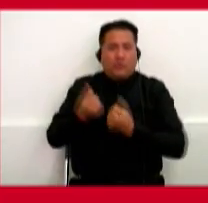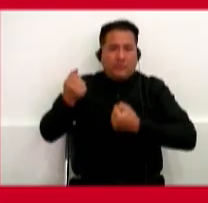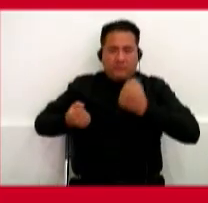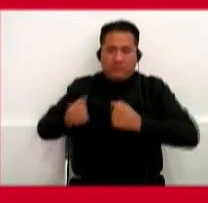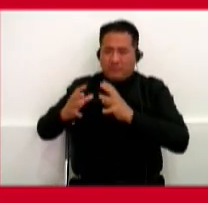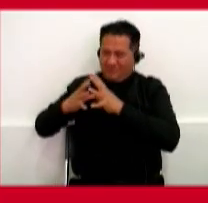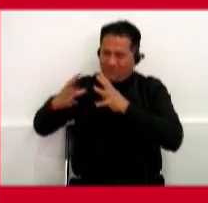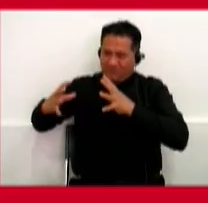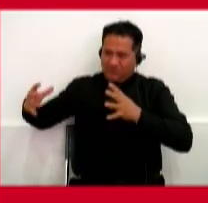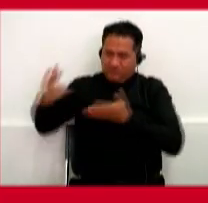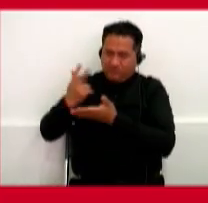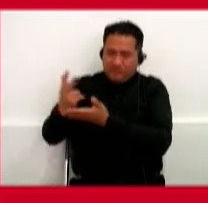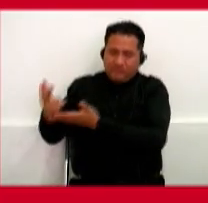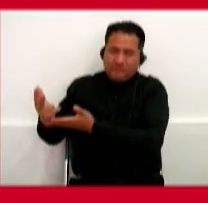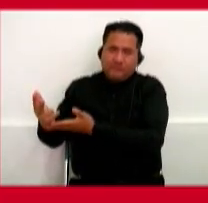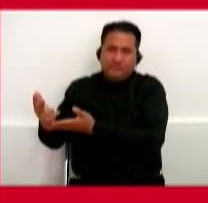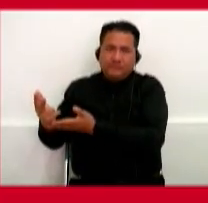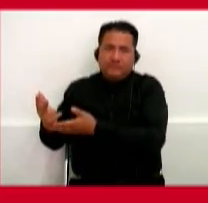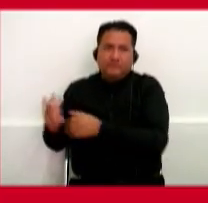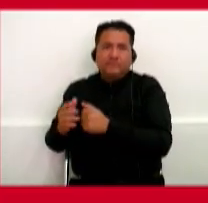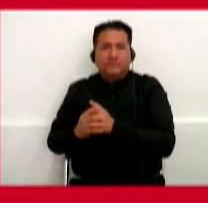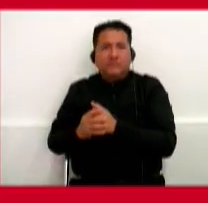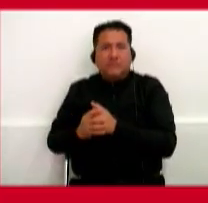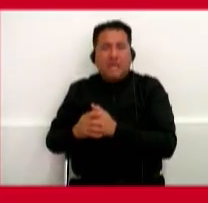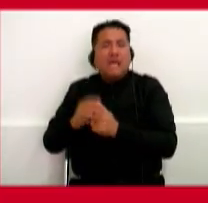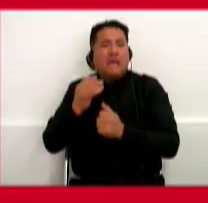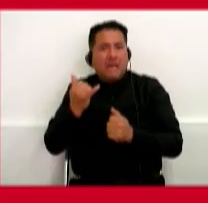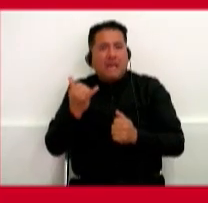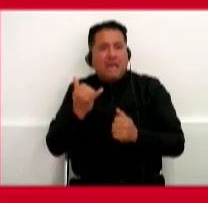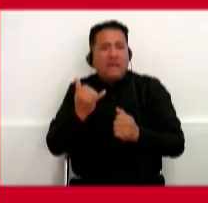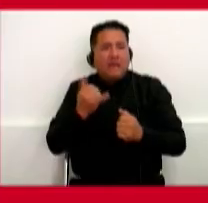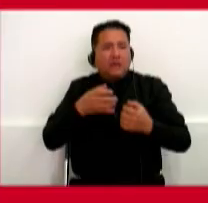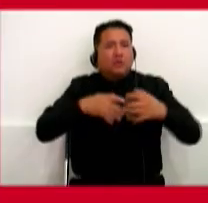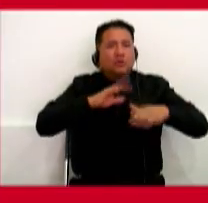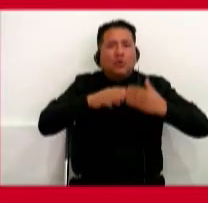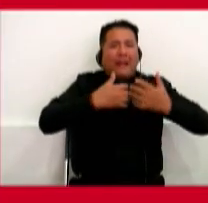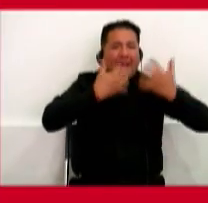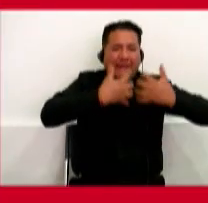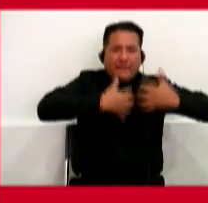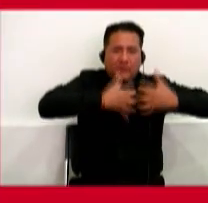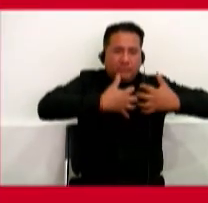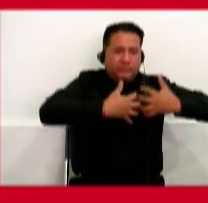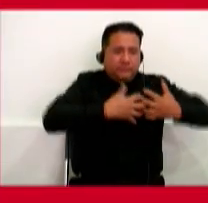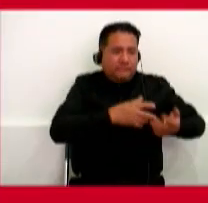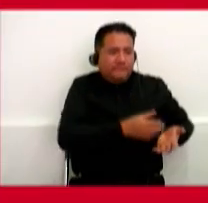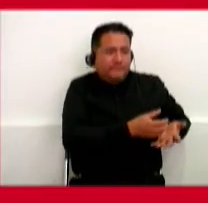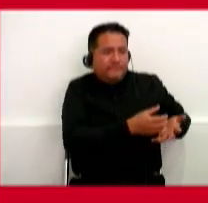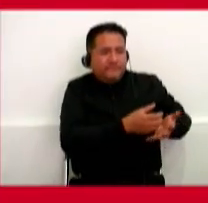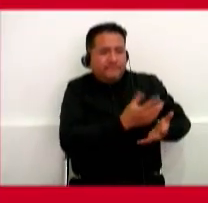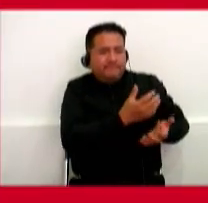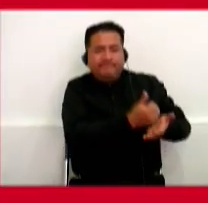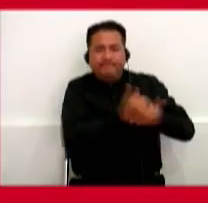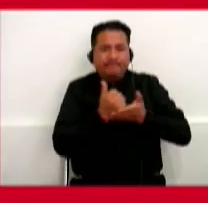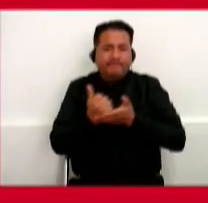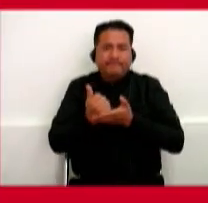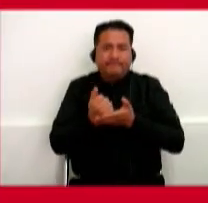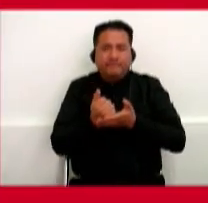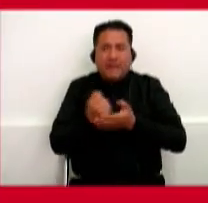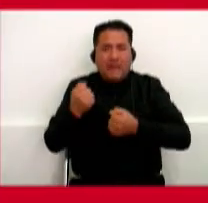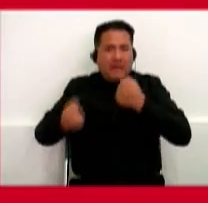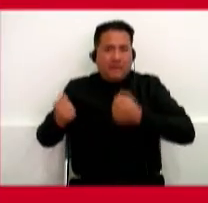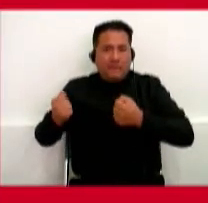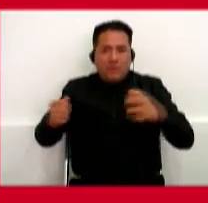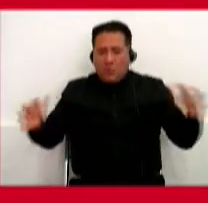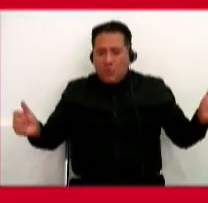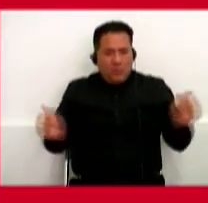la flota de camiones como también la flota de equipos auxiliares. porque justamente la flota